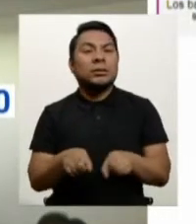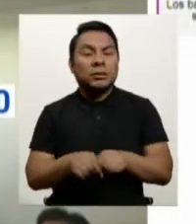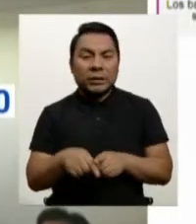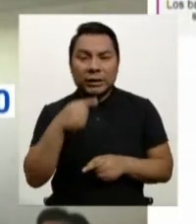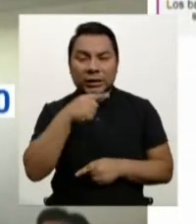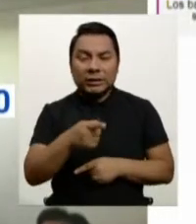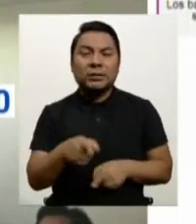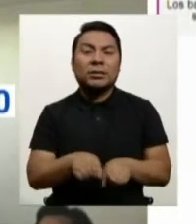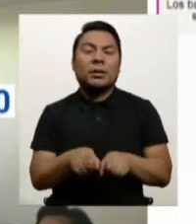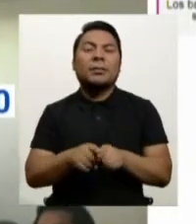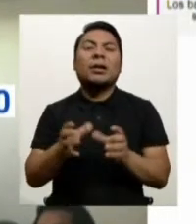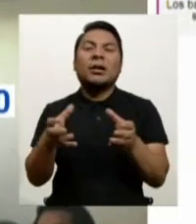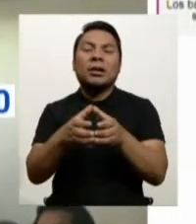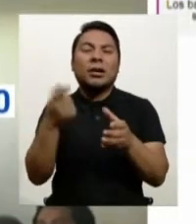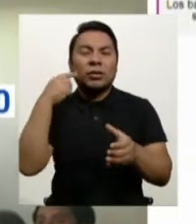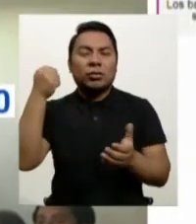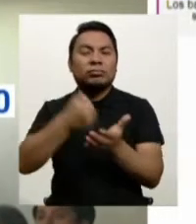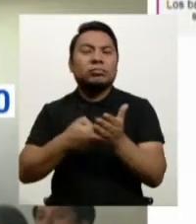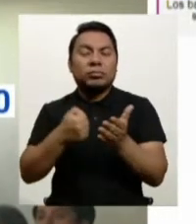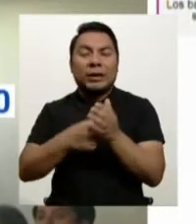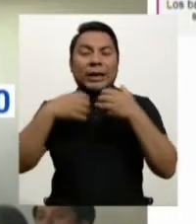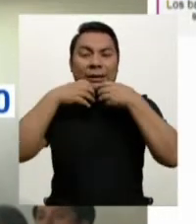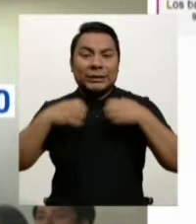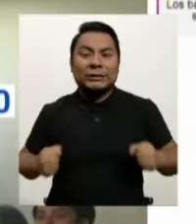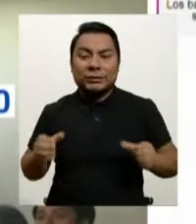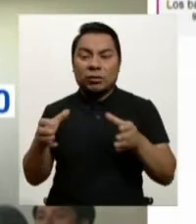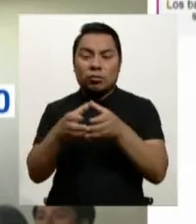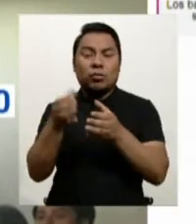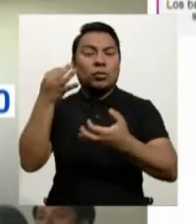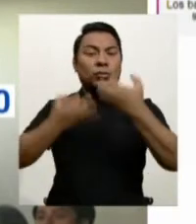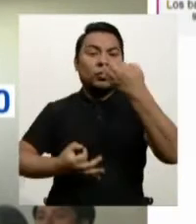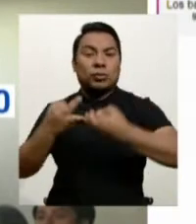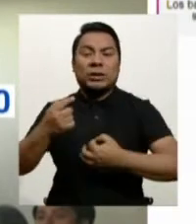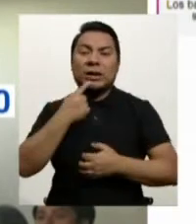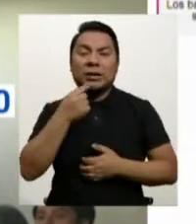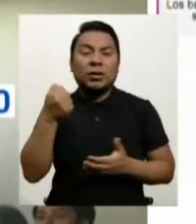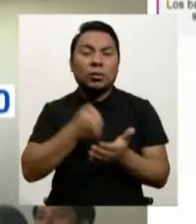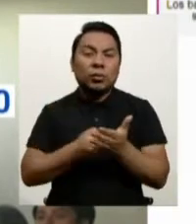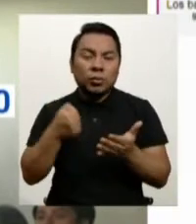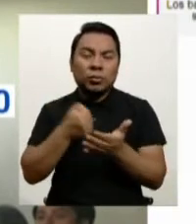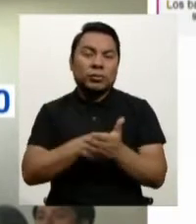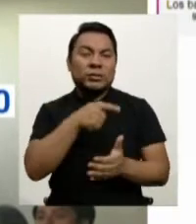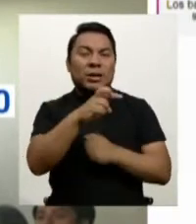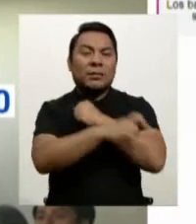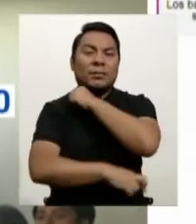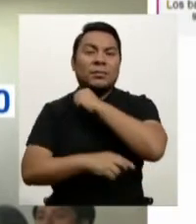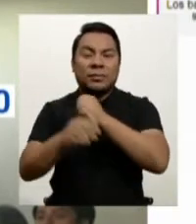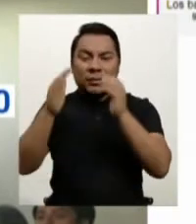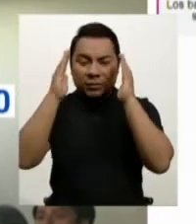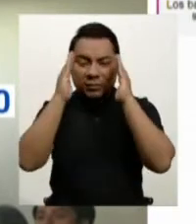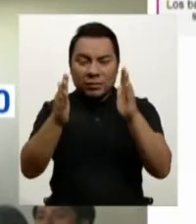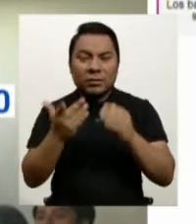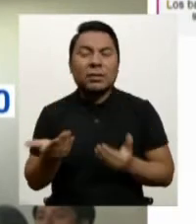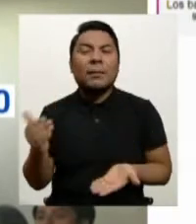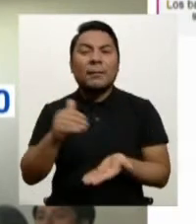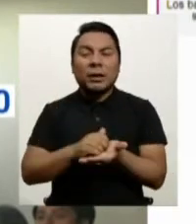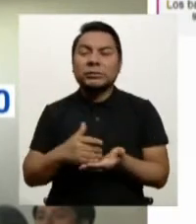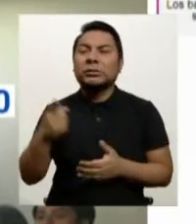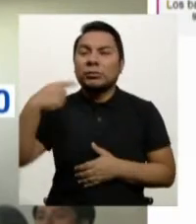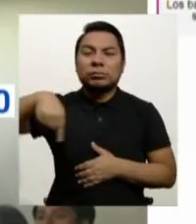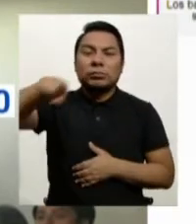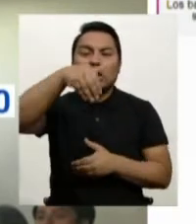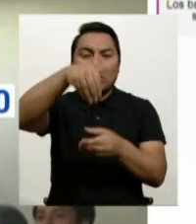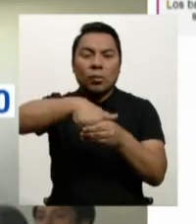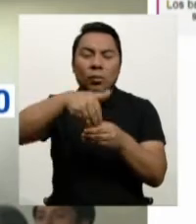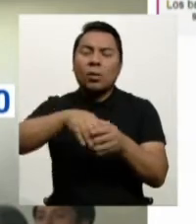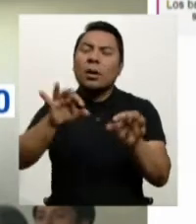libertad de un país que un espacio. El secretario general de Primero Justicia agregó que la lucha en el país debe centrarse en conseguir condiciones electorales justas.